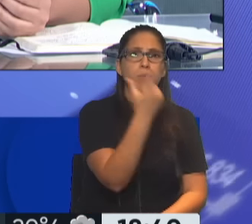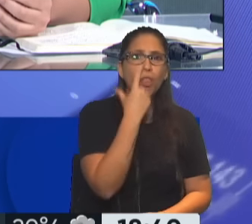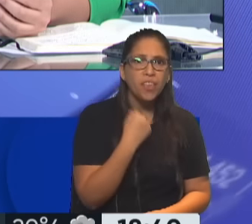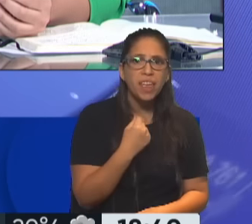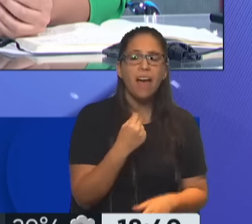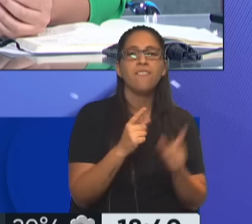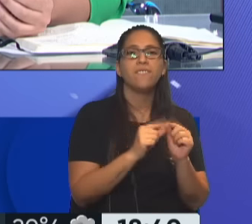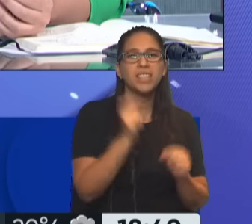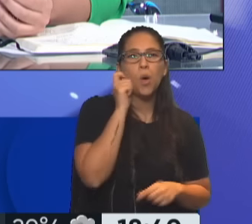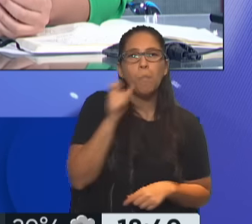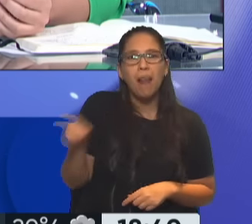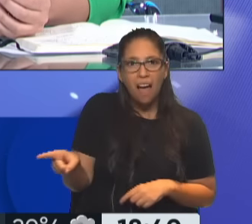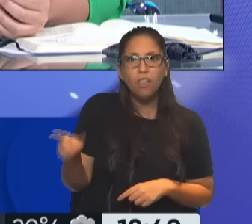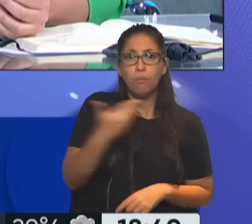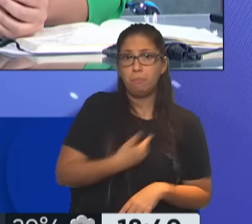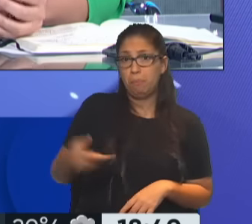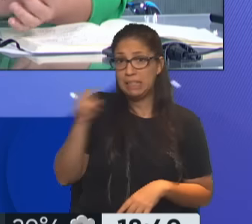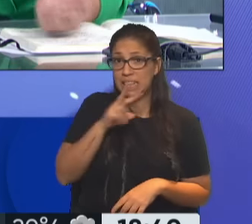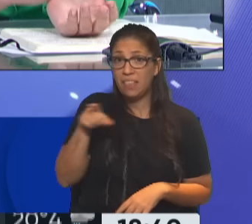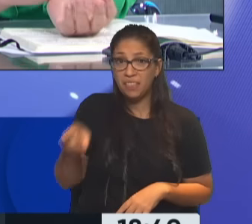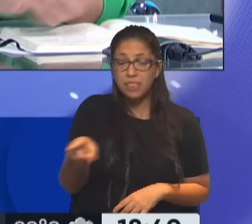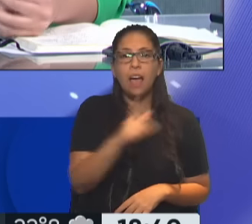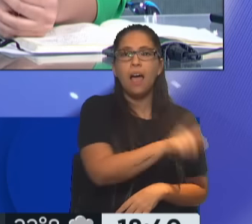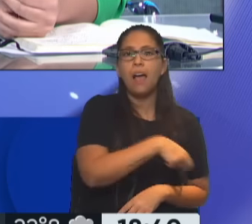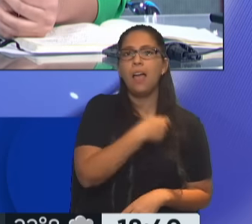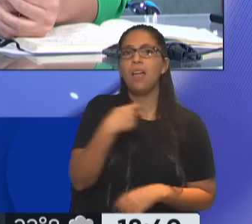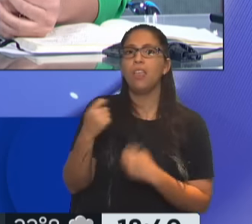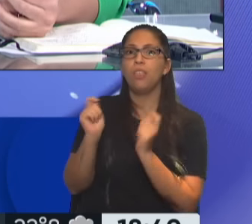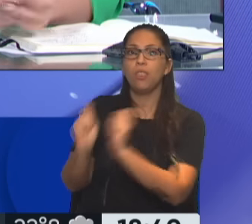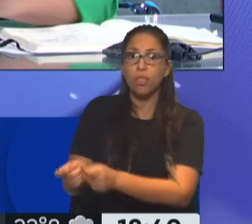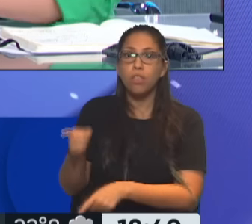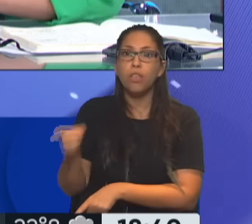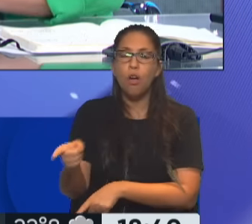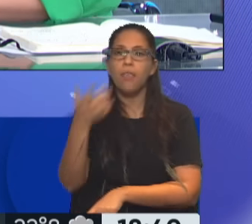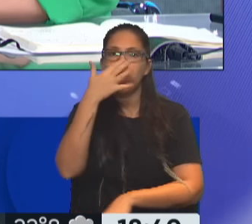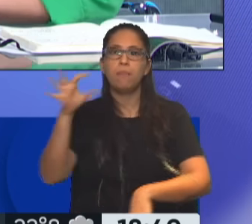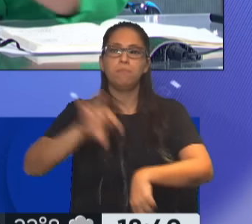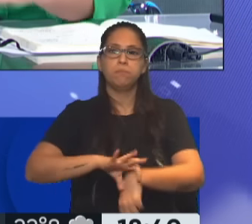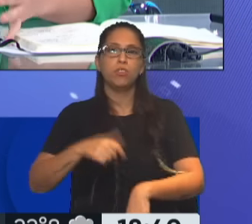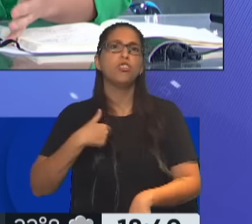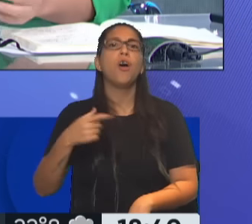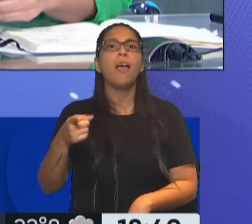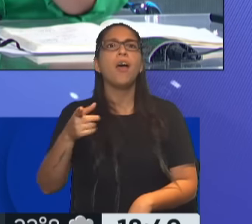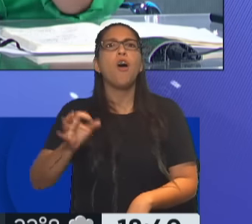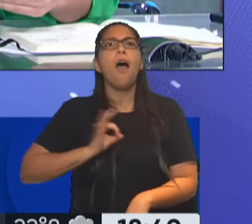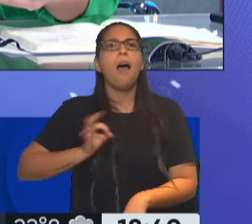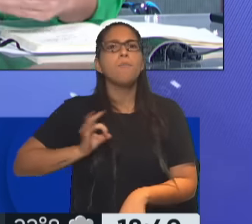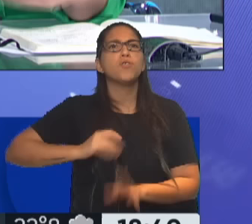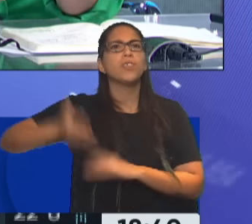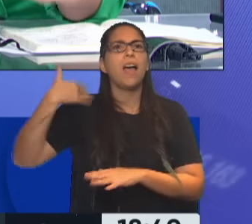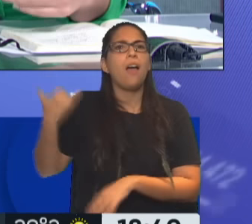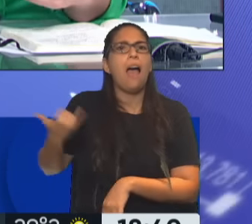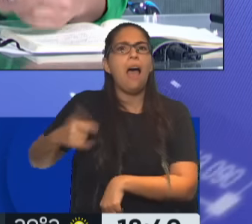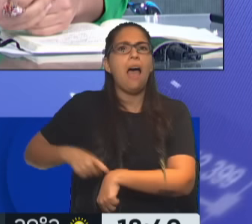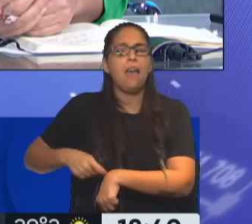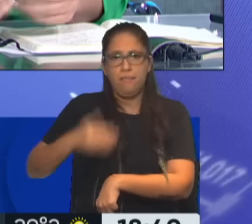del cumpleaños de la presidenta de Perú. Después se lo vio a ella ese modelo, porque ella decía, bueno, yo esto lo tengo hace varios años, y lo que se descubrió después es que